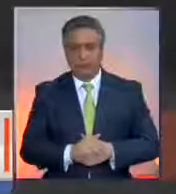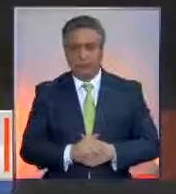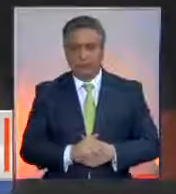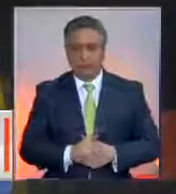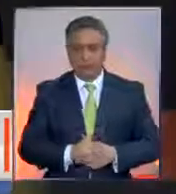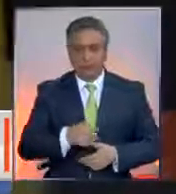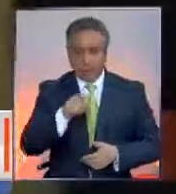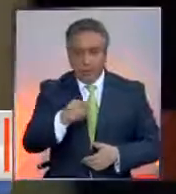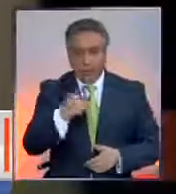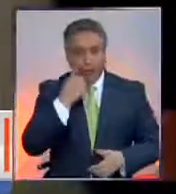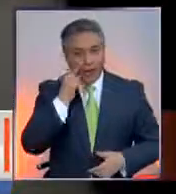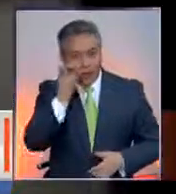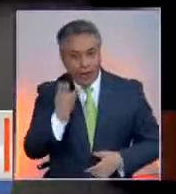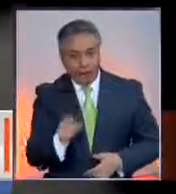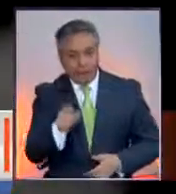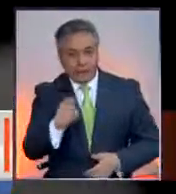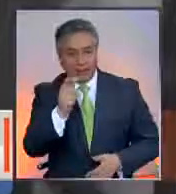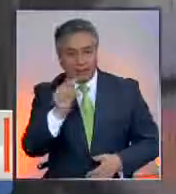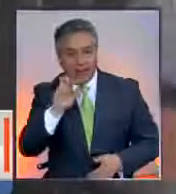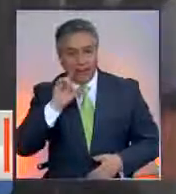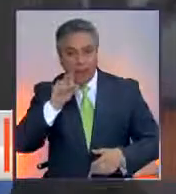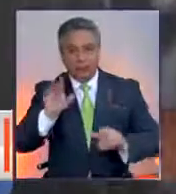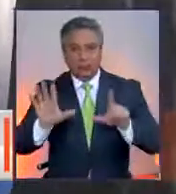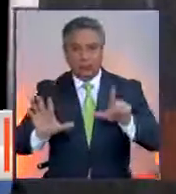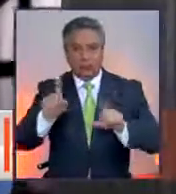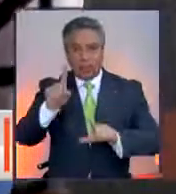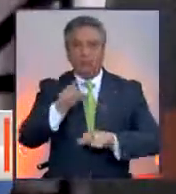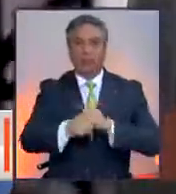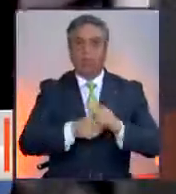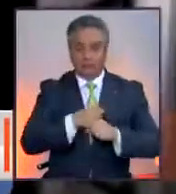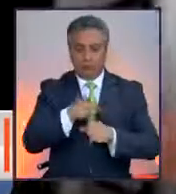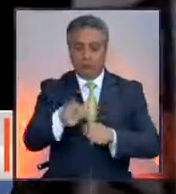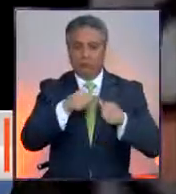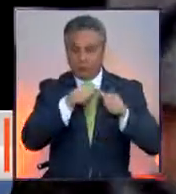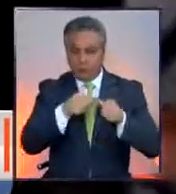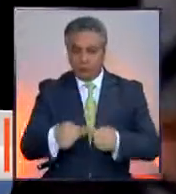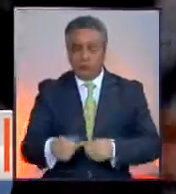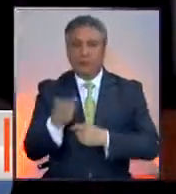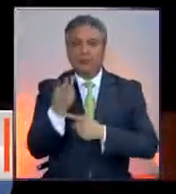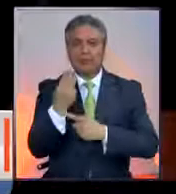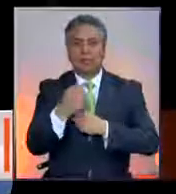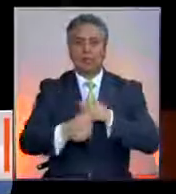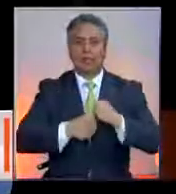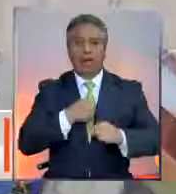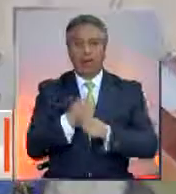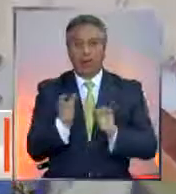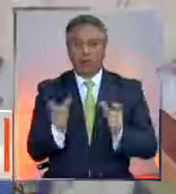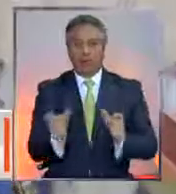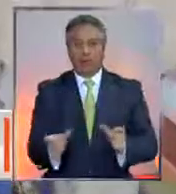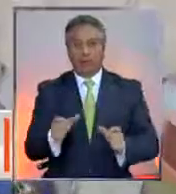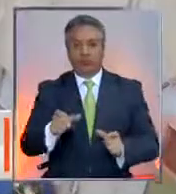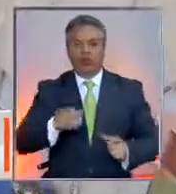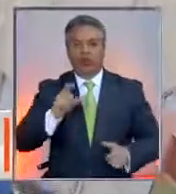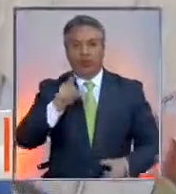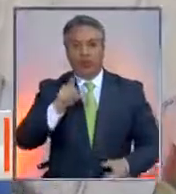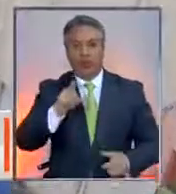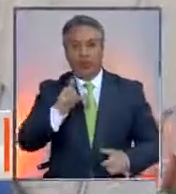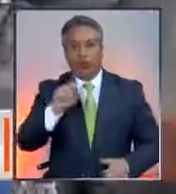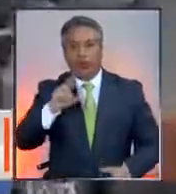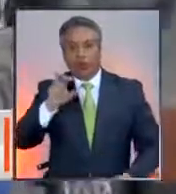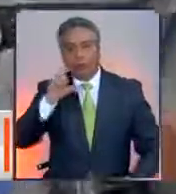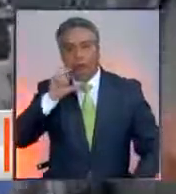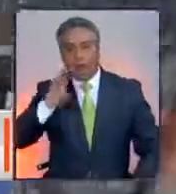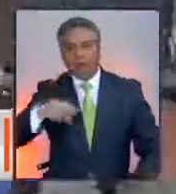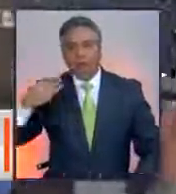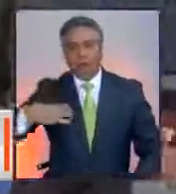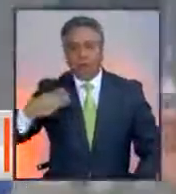Eduardo Lara Tapia, de 71 años, llevaba 13 años desempeñándose como guardia de la Corporación Municipal de Valparaíso. El